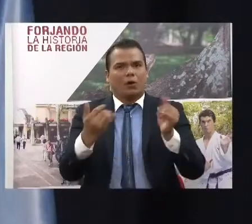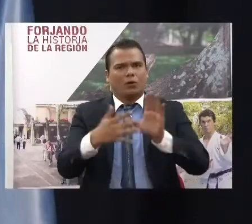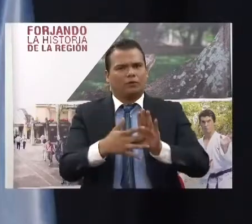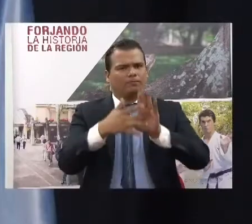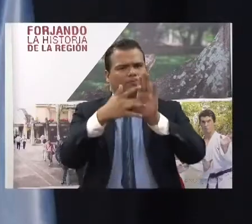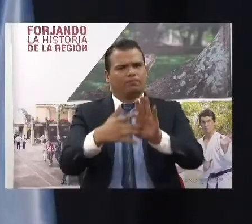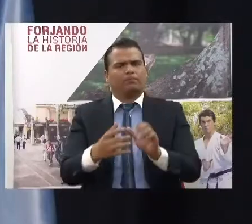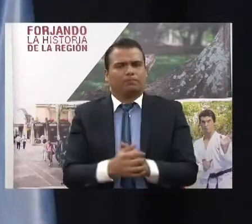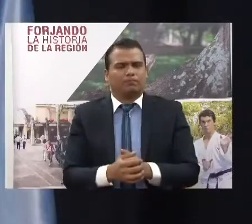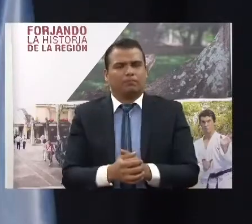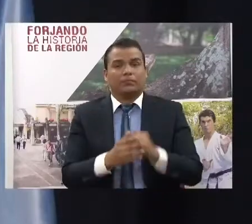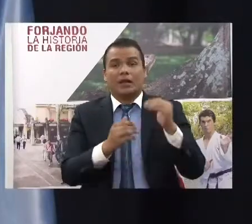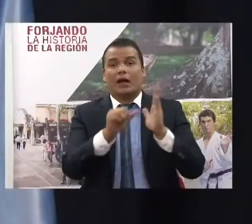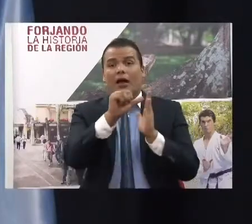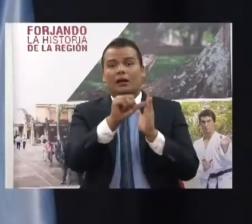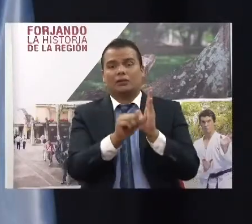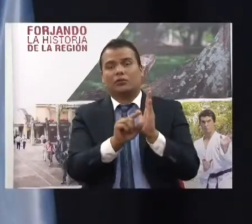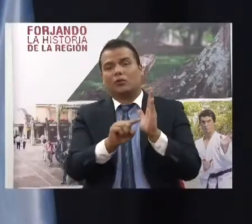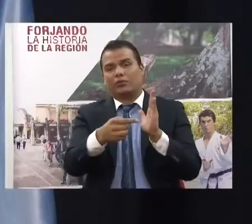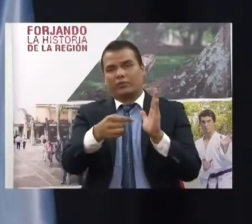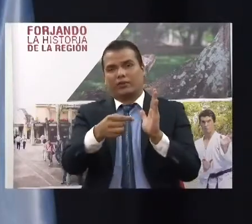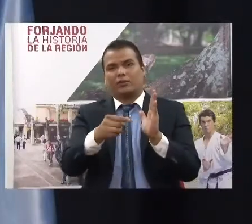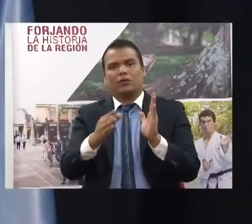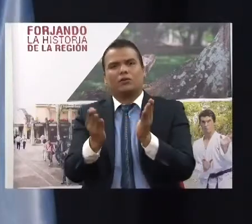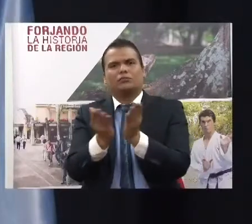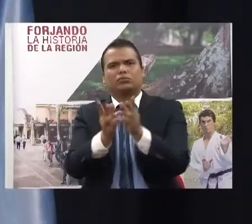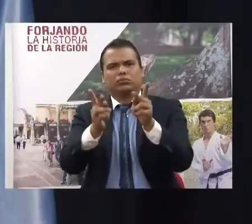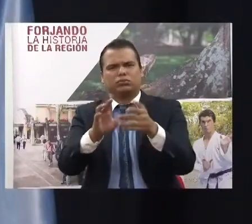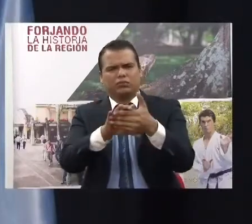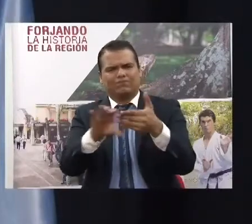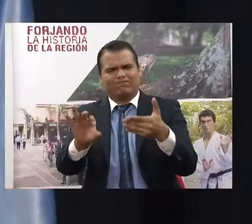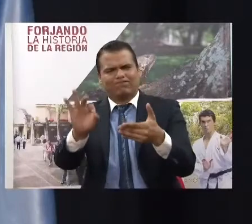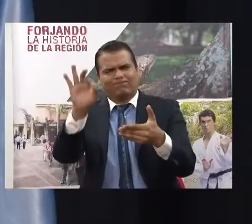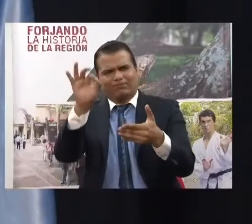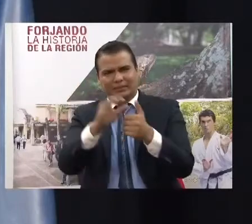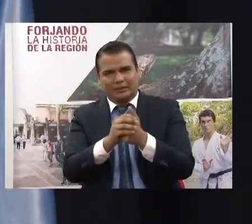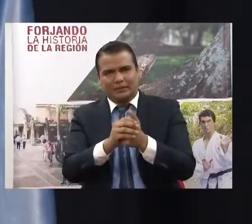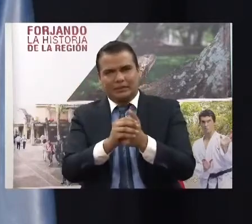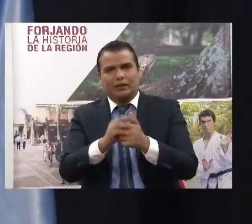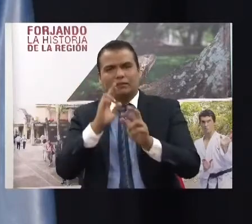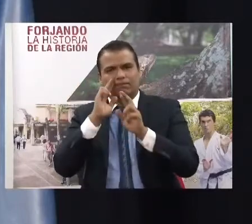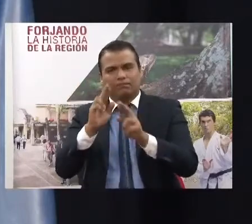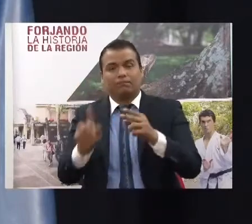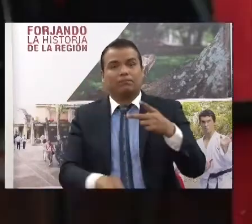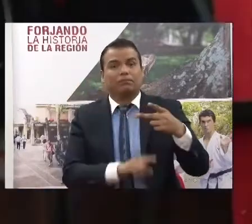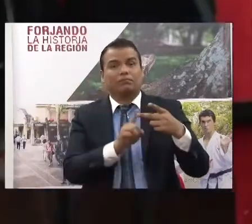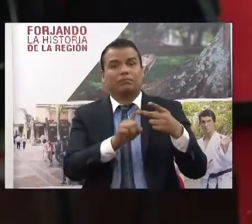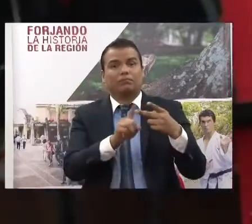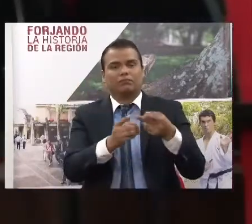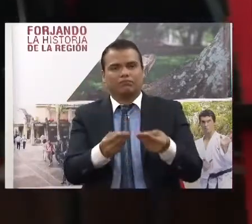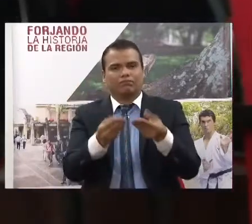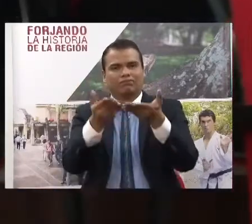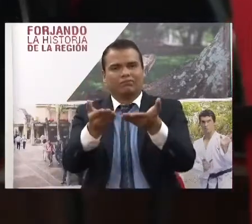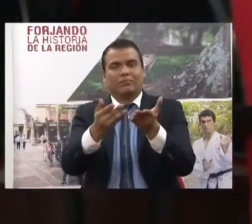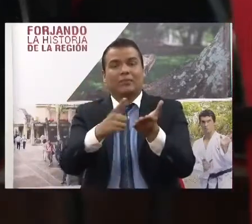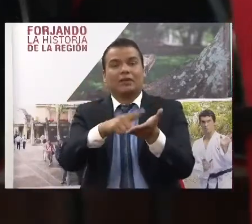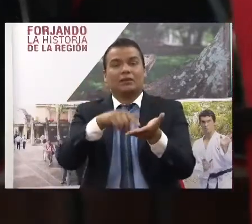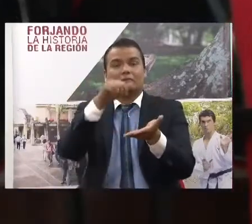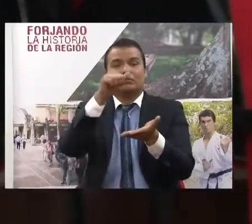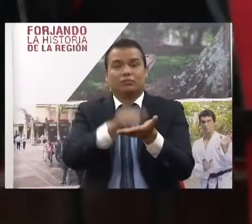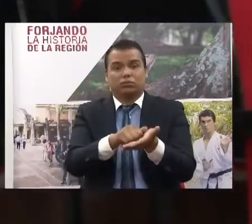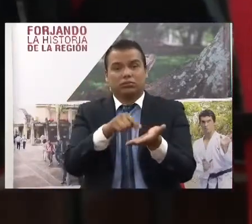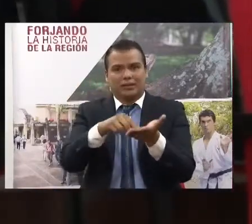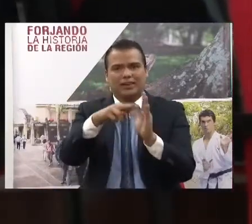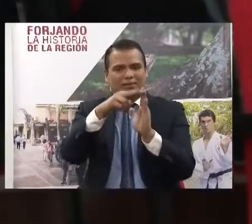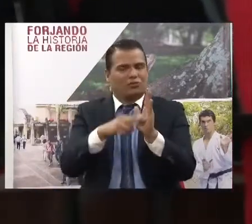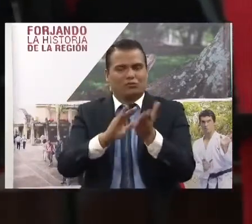Artículo 1. Otorgar el estímulo de mejor graduando. Artículo 2. La presente resolución y el mejor botón que lleva la inscripción de